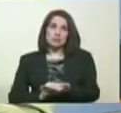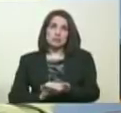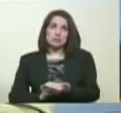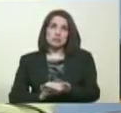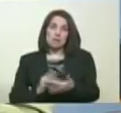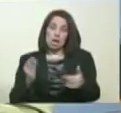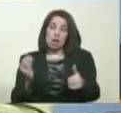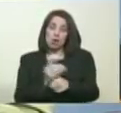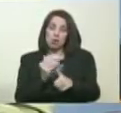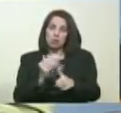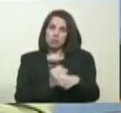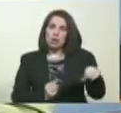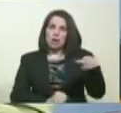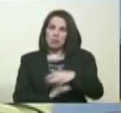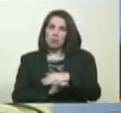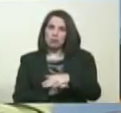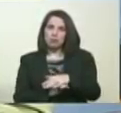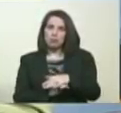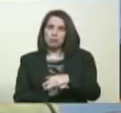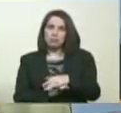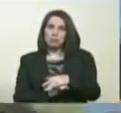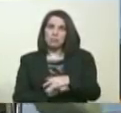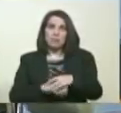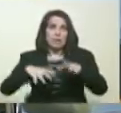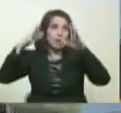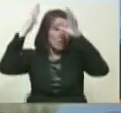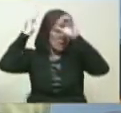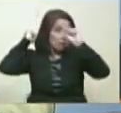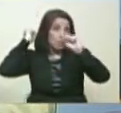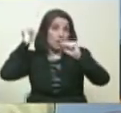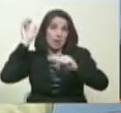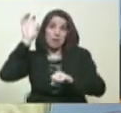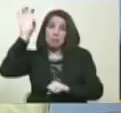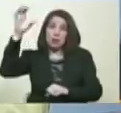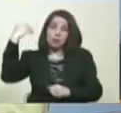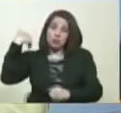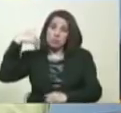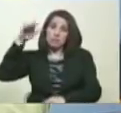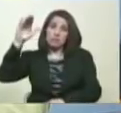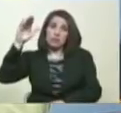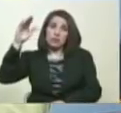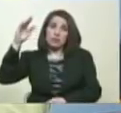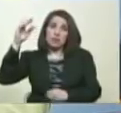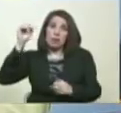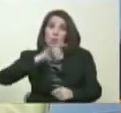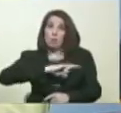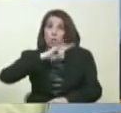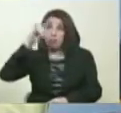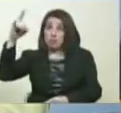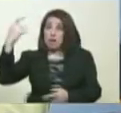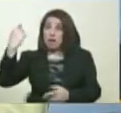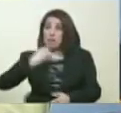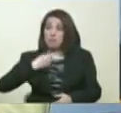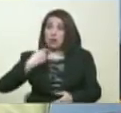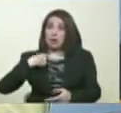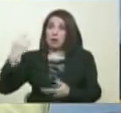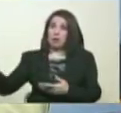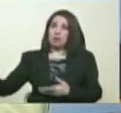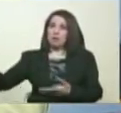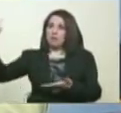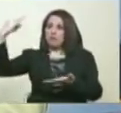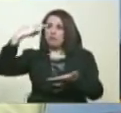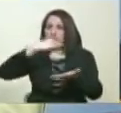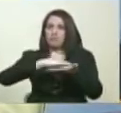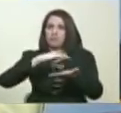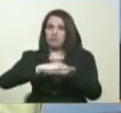Conseguí el apoyo de la embajada del país donde él se fue. Y lo montaron en un avión, le pagaron el pasaje y se regresó.